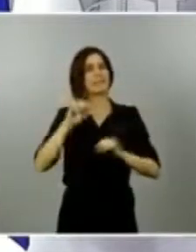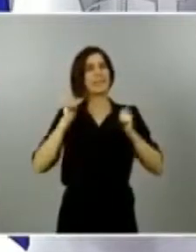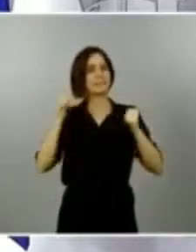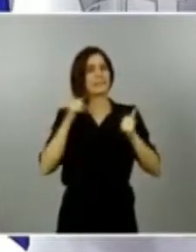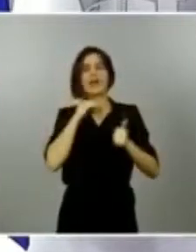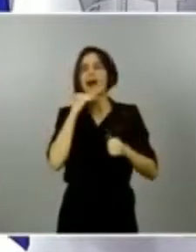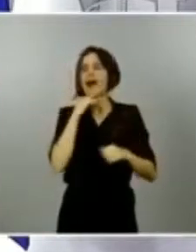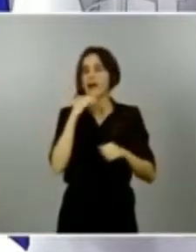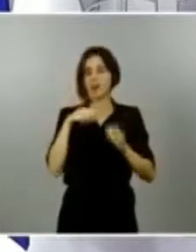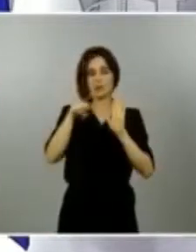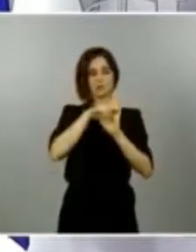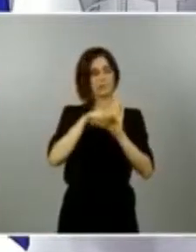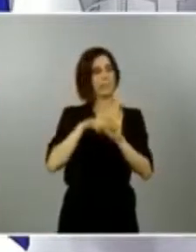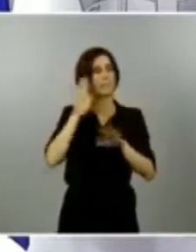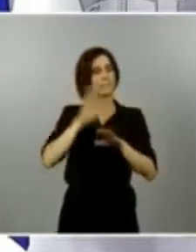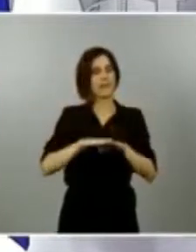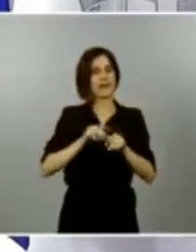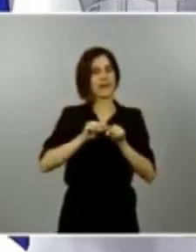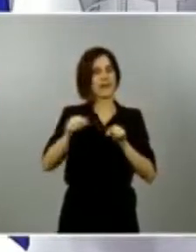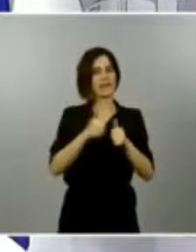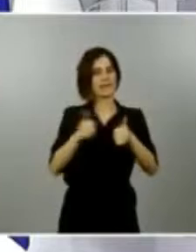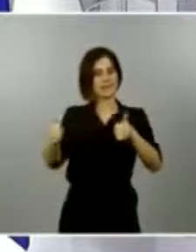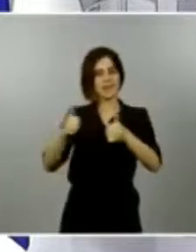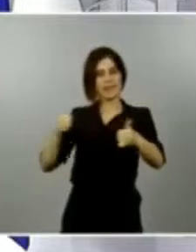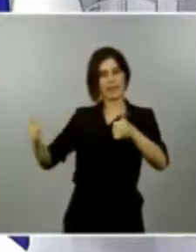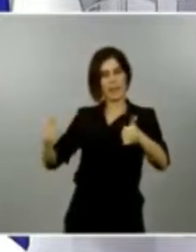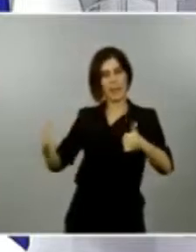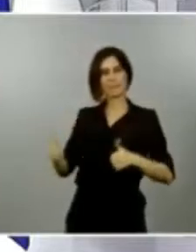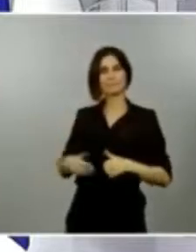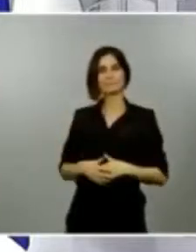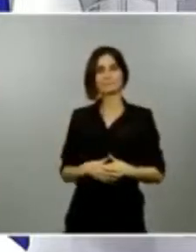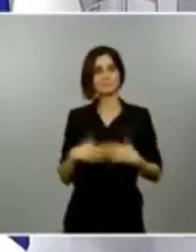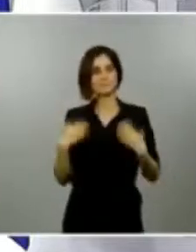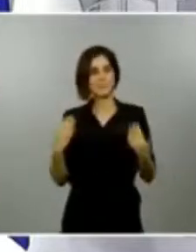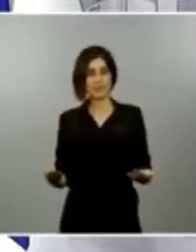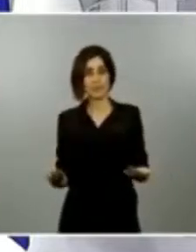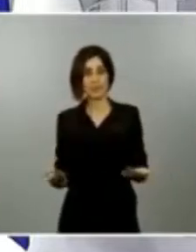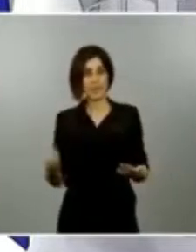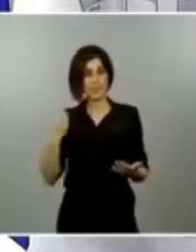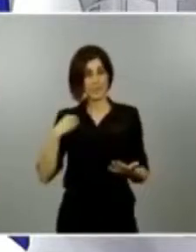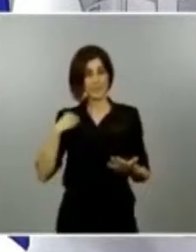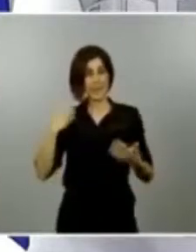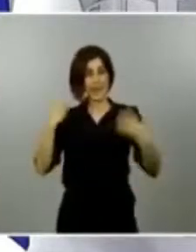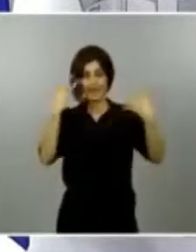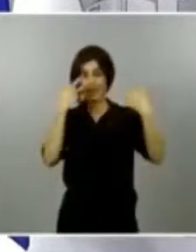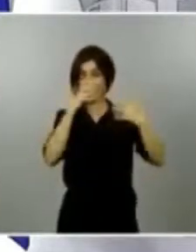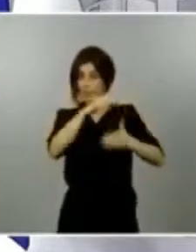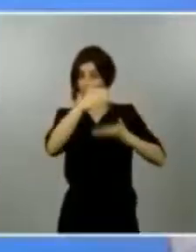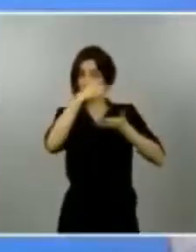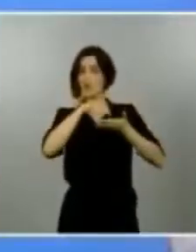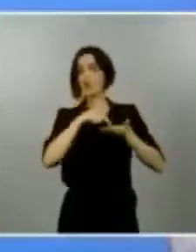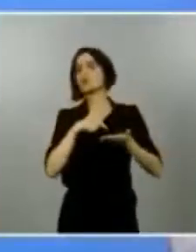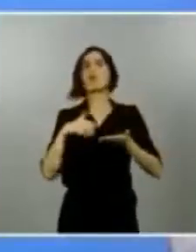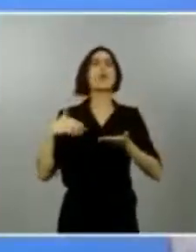traslado el gobierno a las comunidades autónomas esta recomendación y ya permite